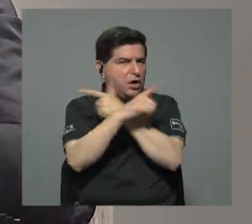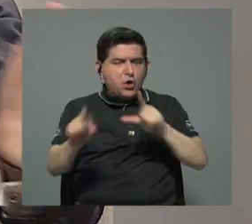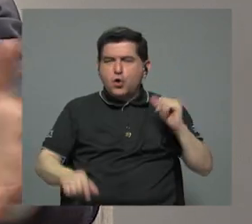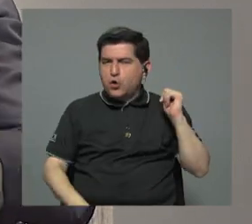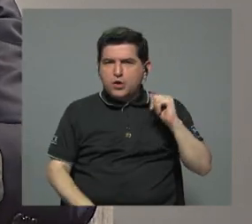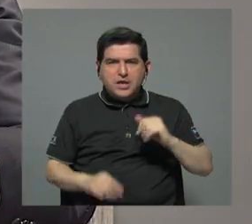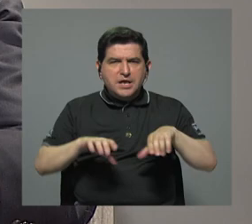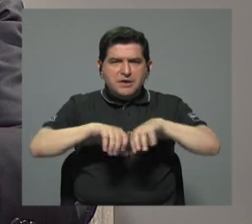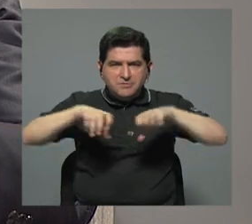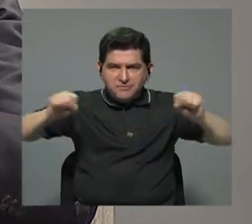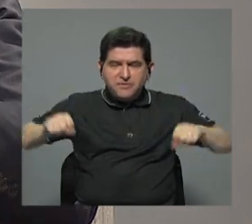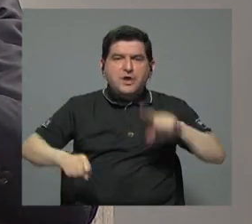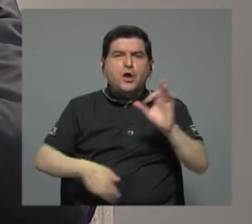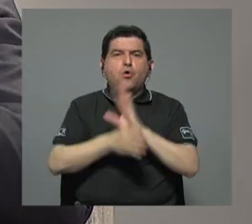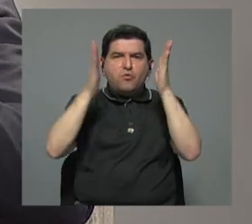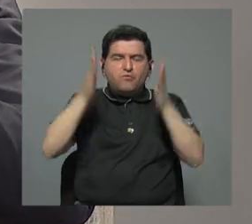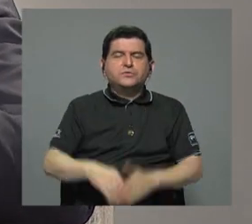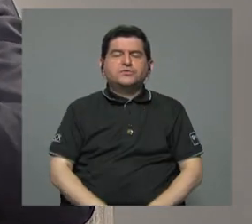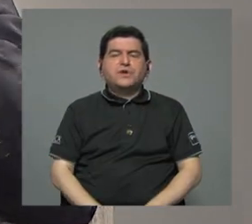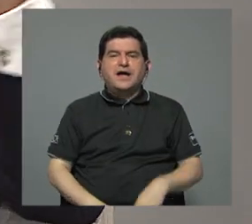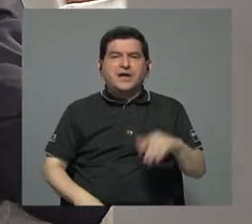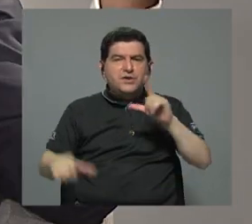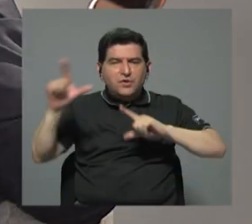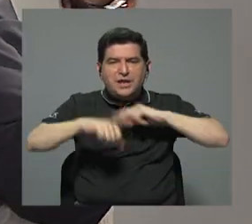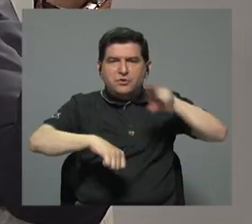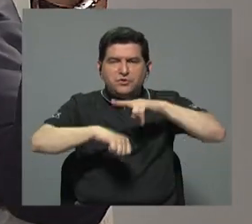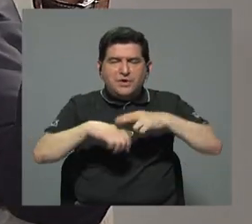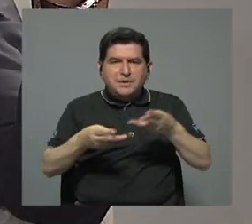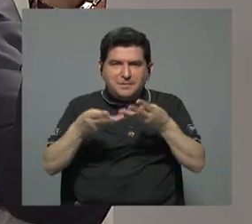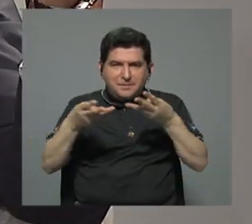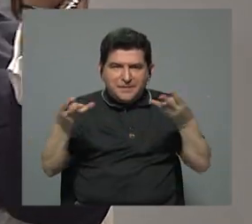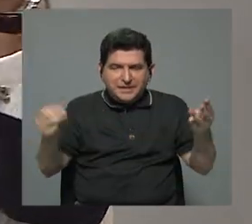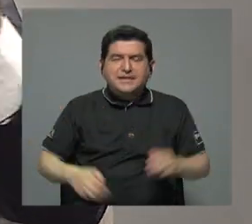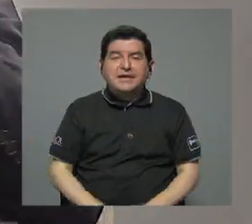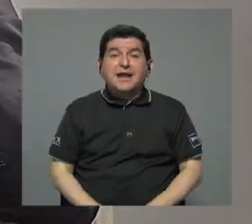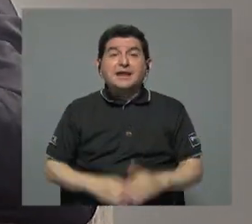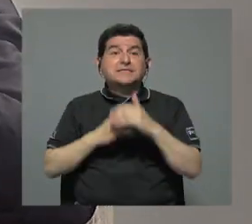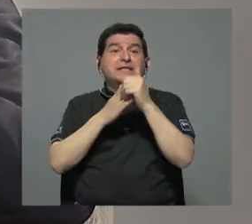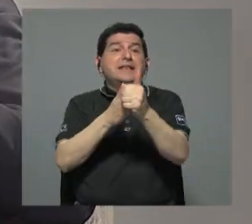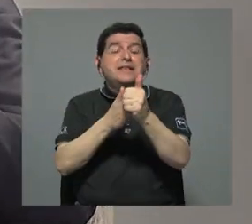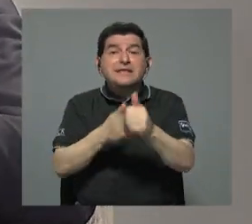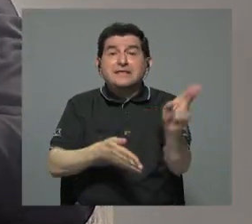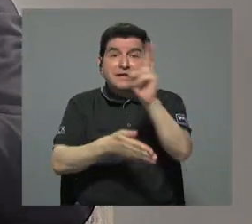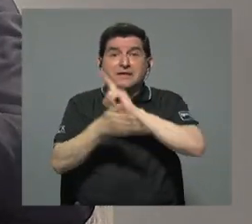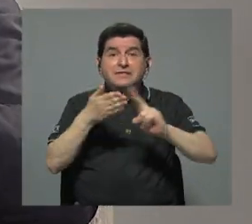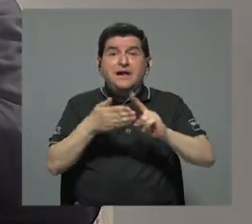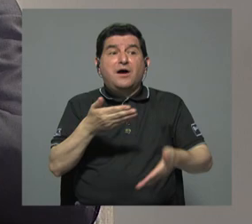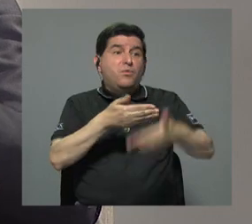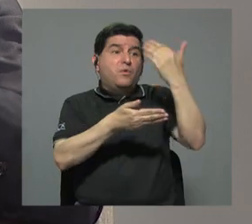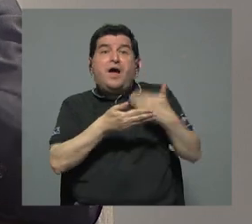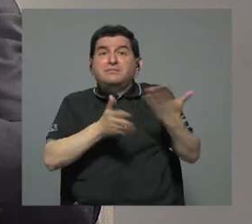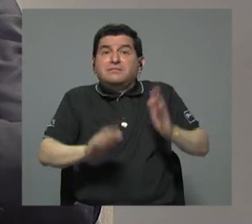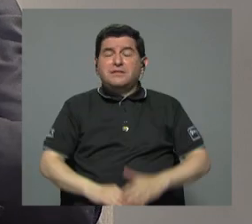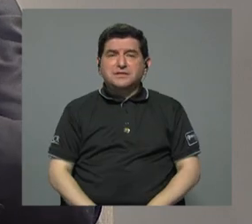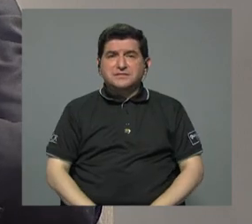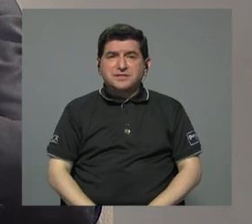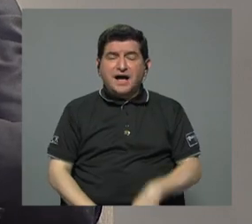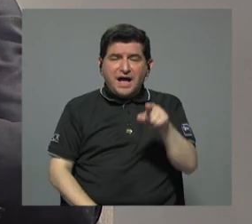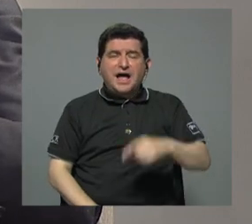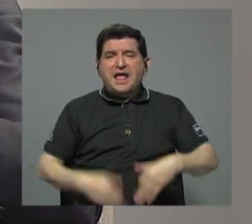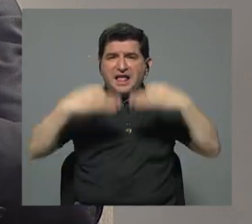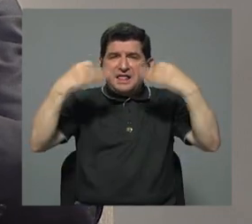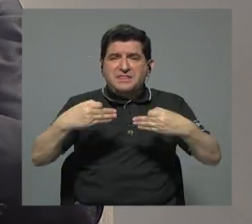acaban de echar a un funcionario de la nave que por mucho tiempo fue un adalid de las universidades en esa materia entonces el problema es que donde hay discrecionalidad